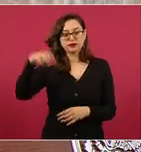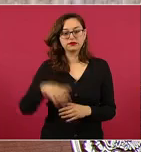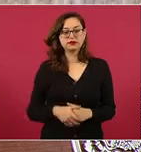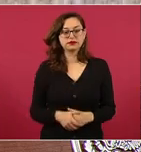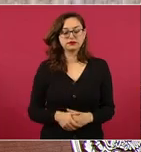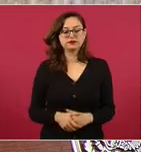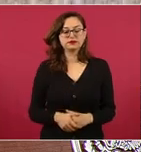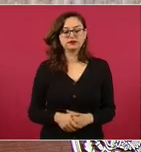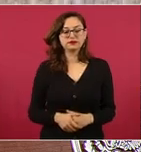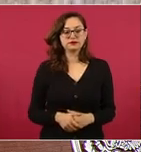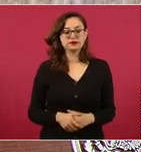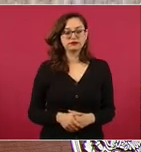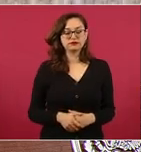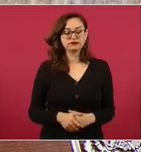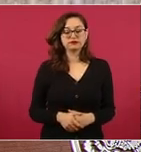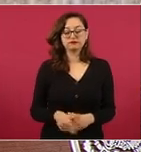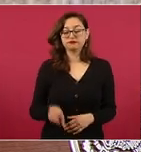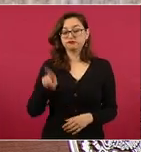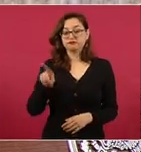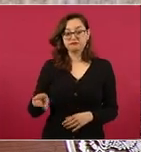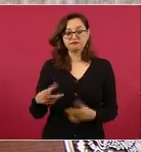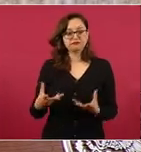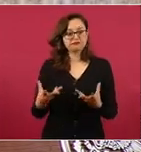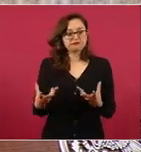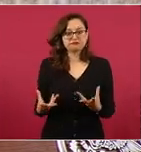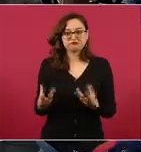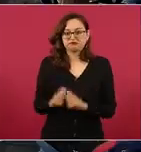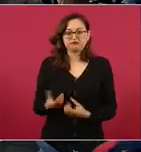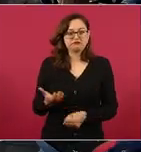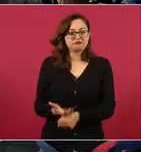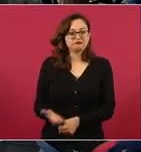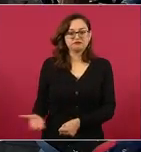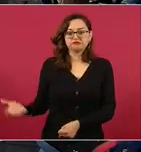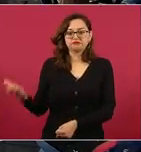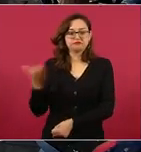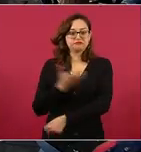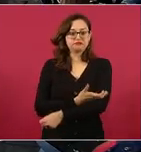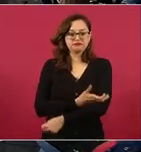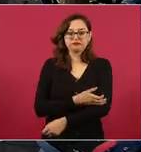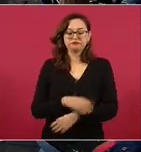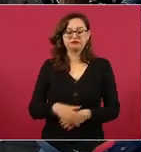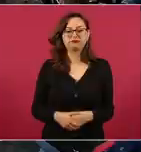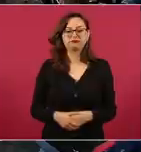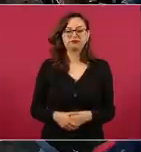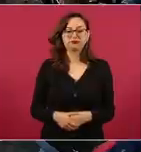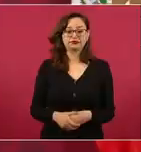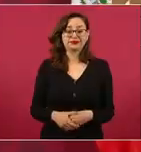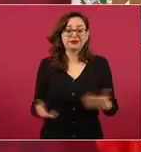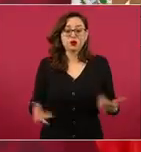Y a él le tocó todo el proceso de cuando nadie quería ser candidato